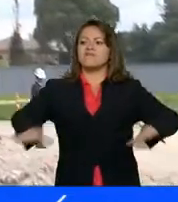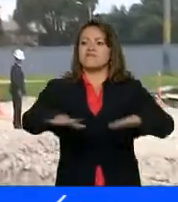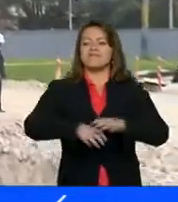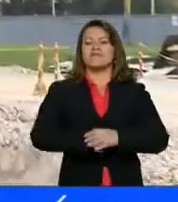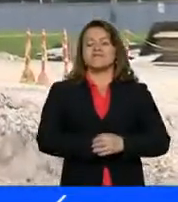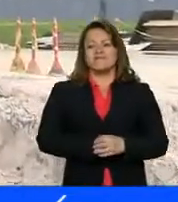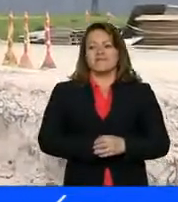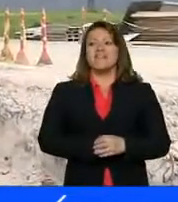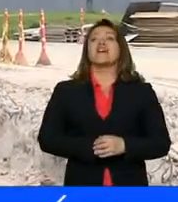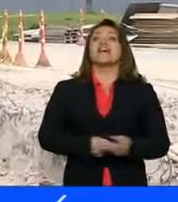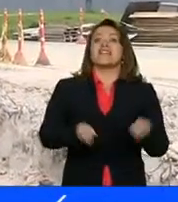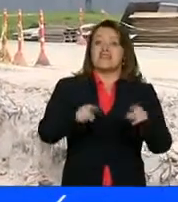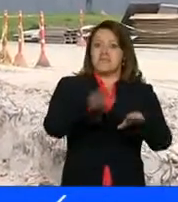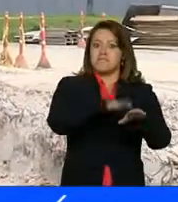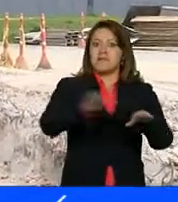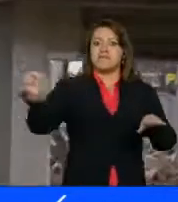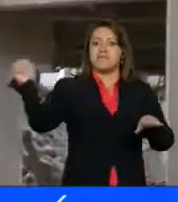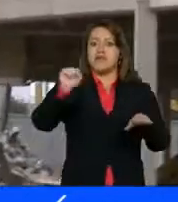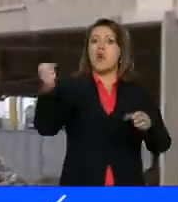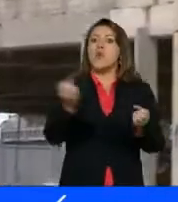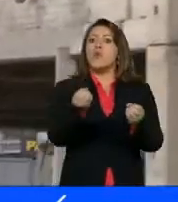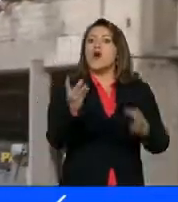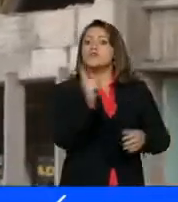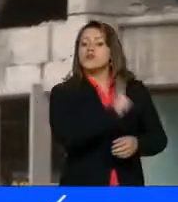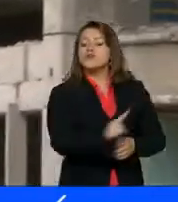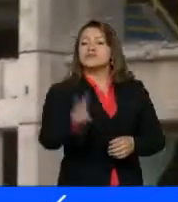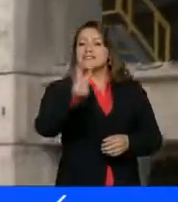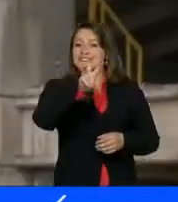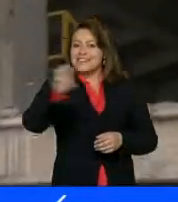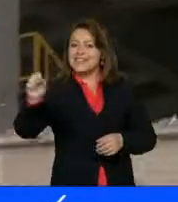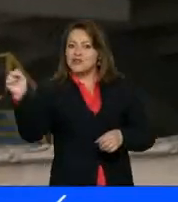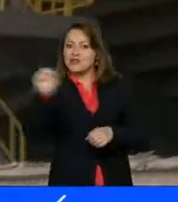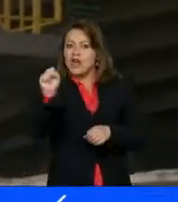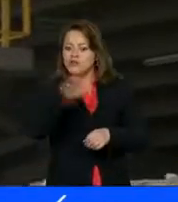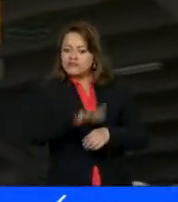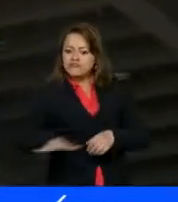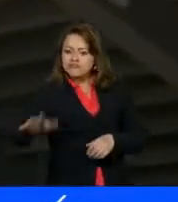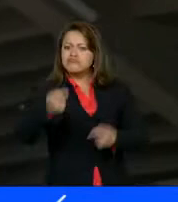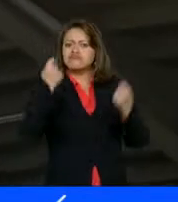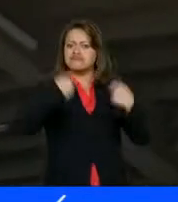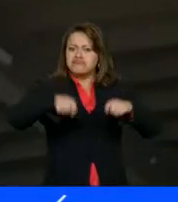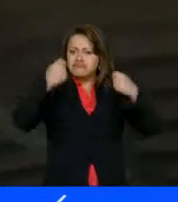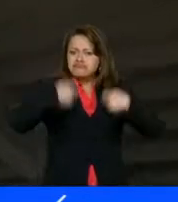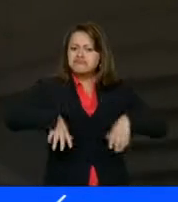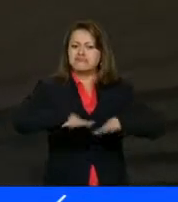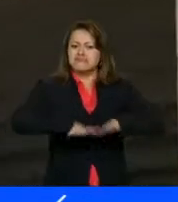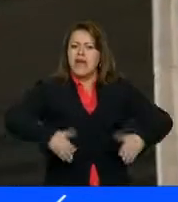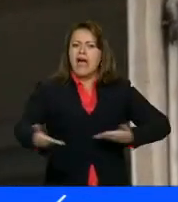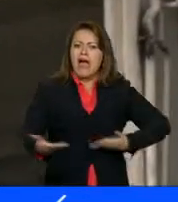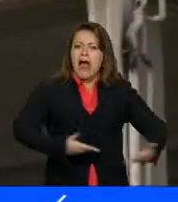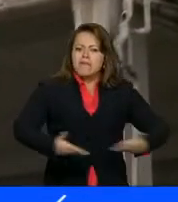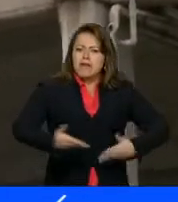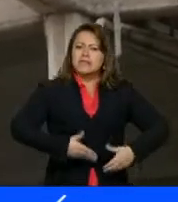multipropósito tendrá un parqueadero con capacidad para 300 automóviles, zona comercial, salones VIP y una